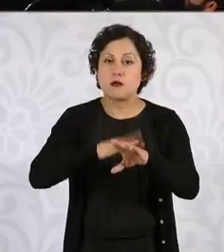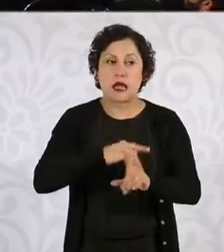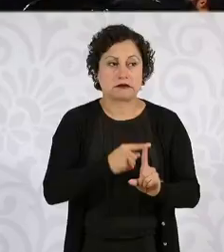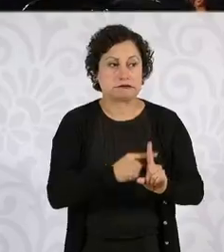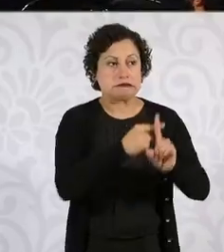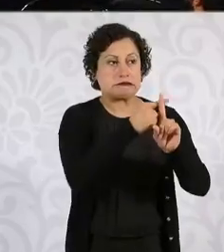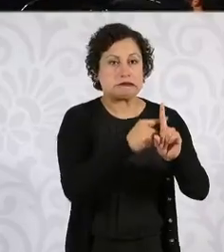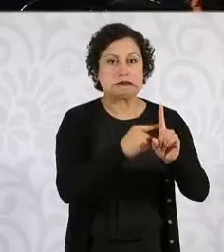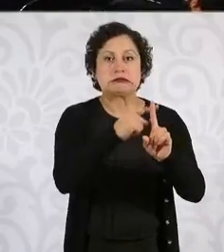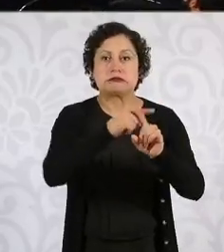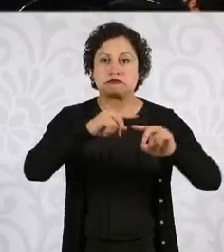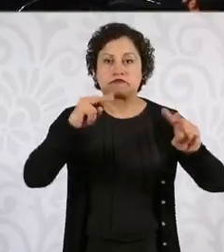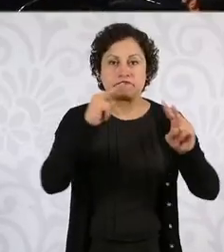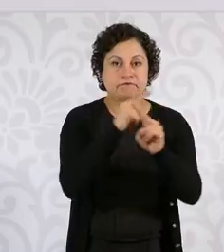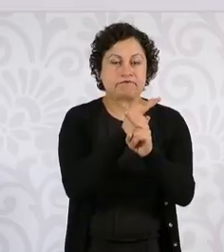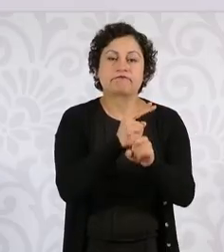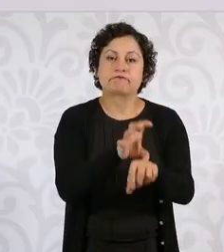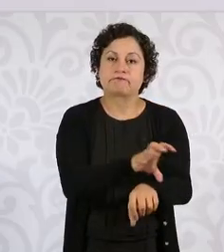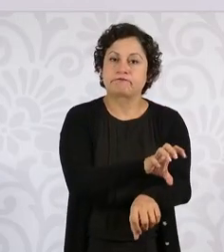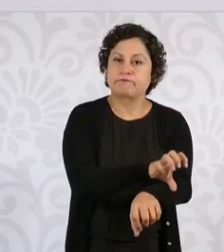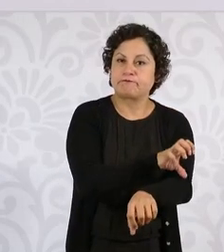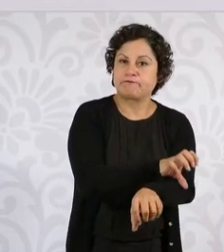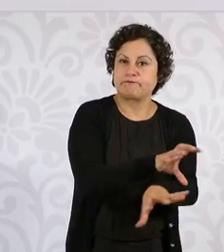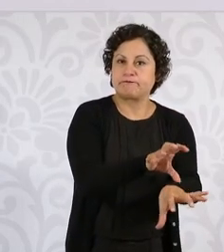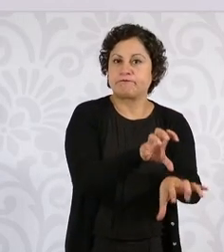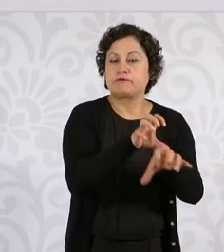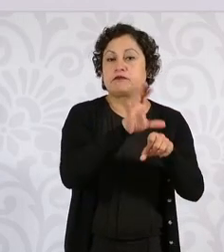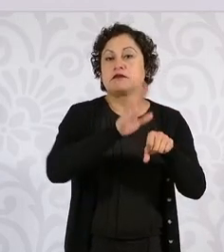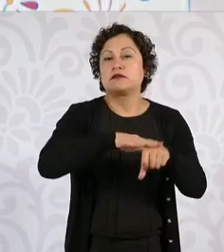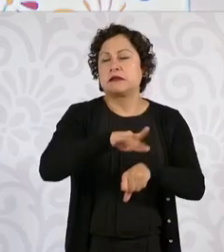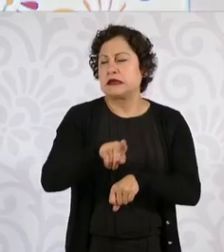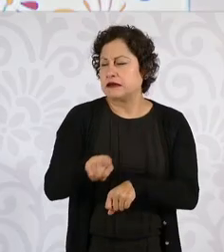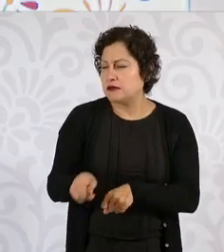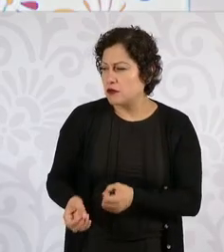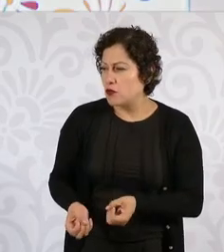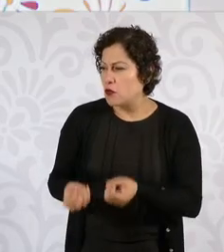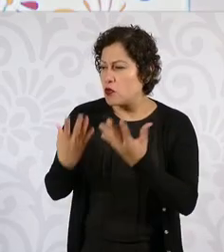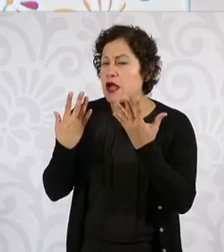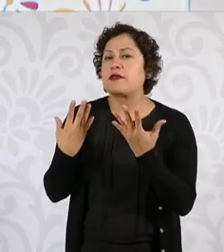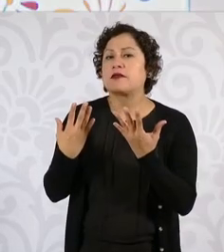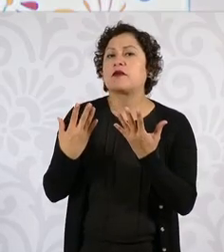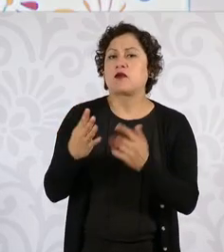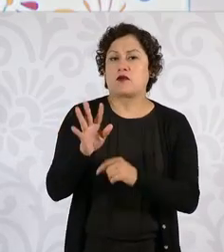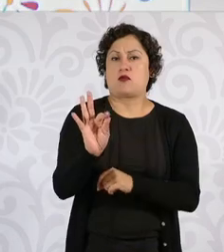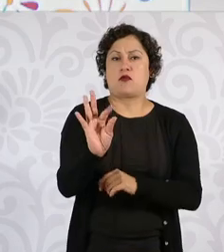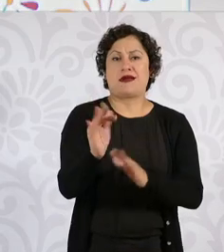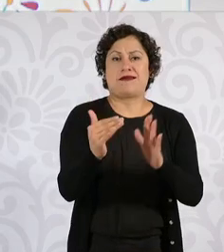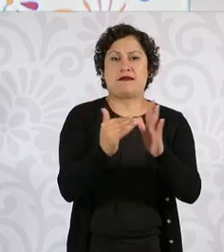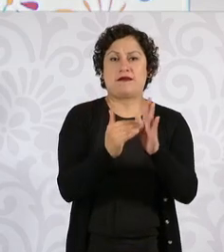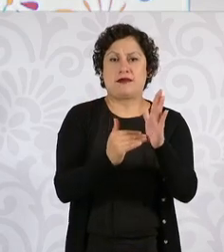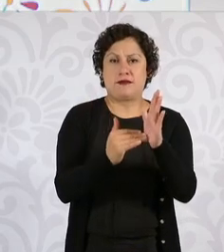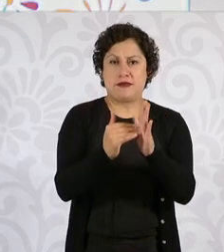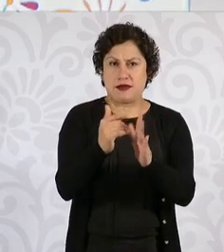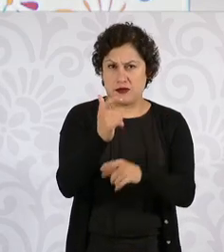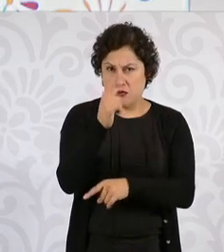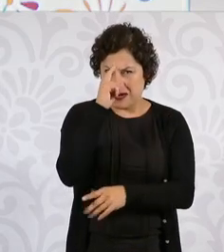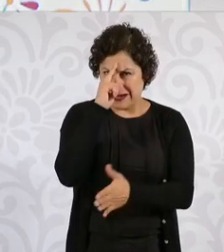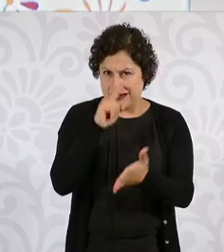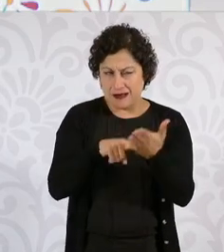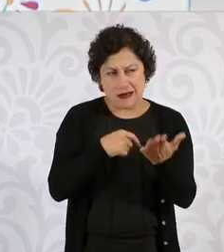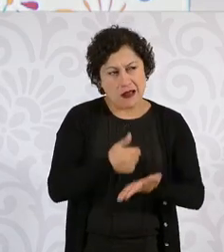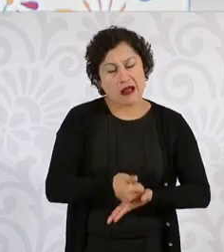temperaturas. Entonces, esos subsidios que son de ¿cuánto, Luz? 40 mil millones, algo así, ¿verdad? En total